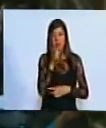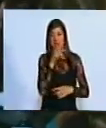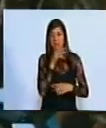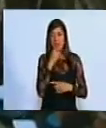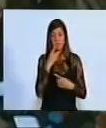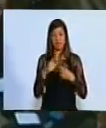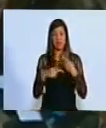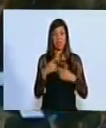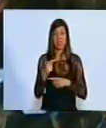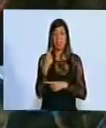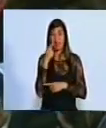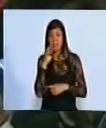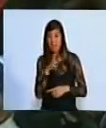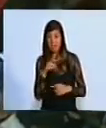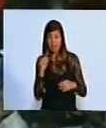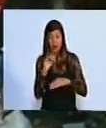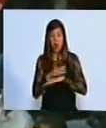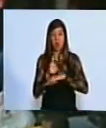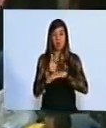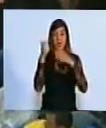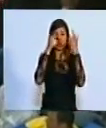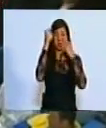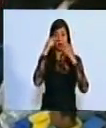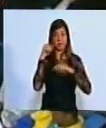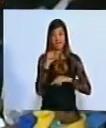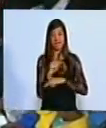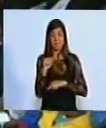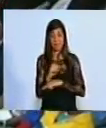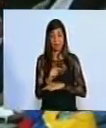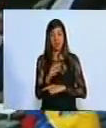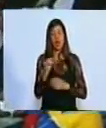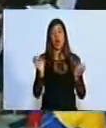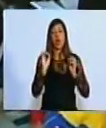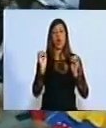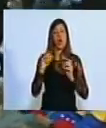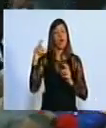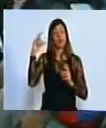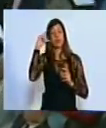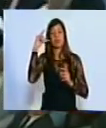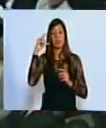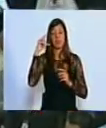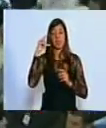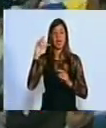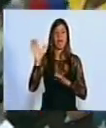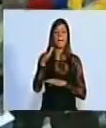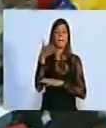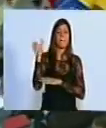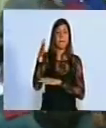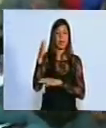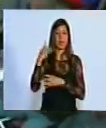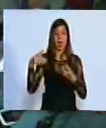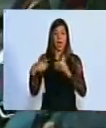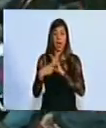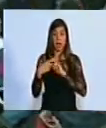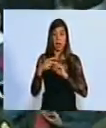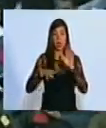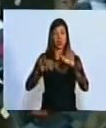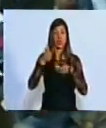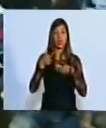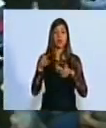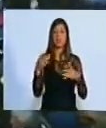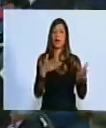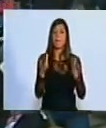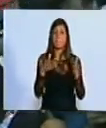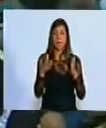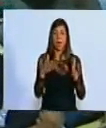hasta criminalizada. La iniciativa de modificar la fecha de la conmemoración del Día de la Bandera, por ejemplo, del 12 de marzo